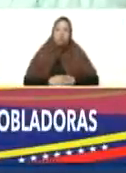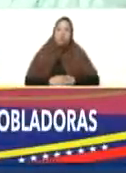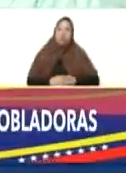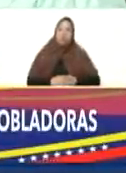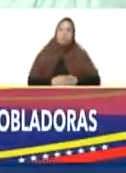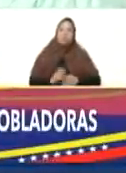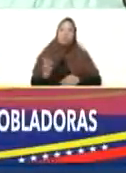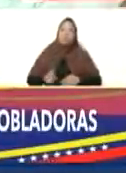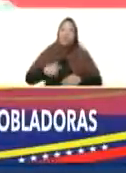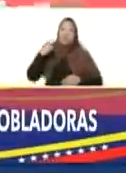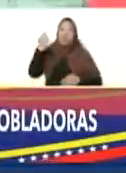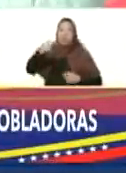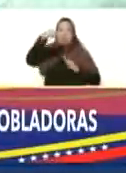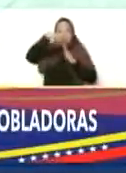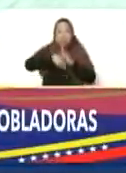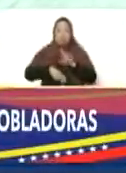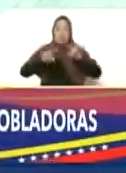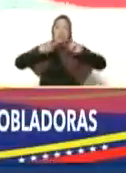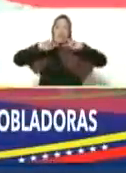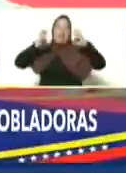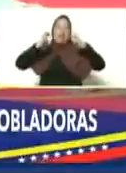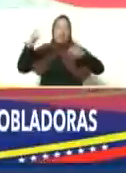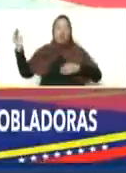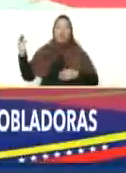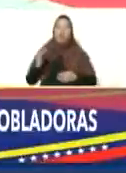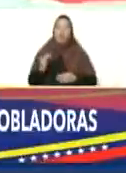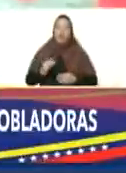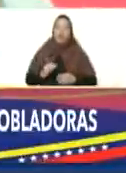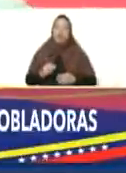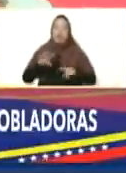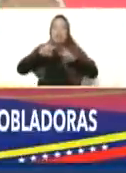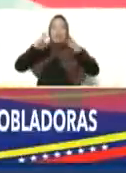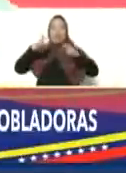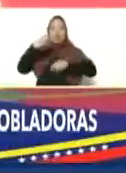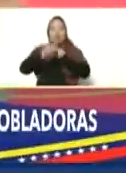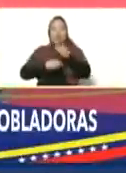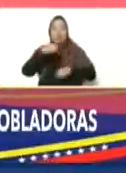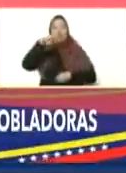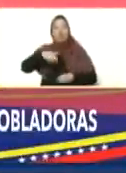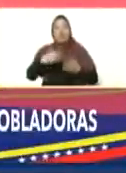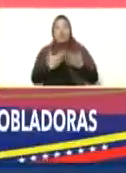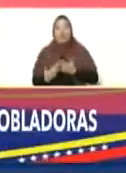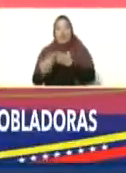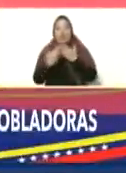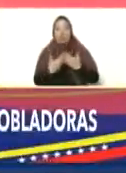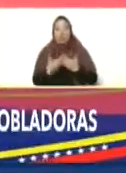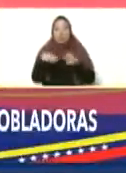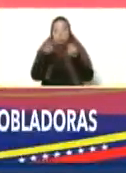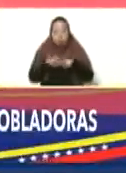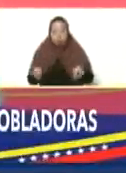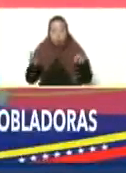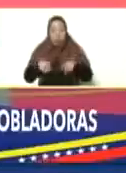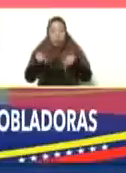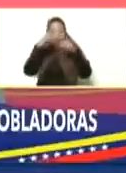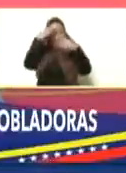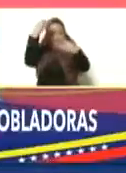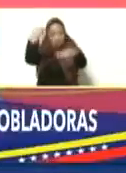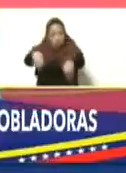profundizamos en los temas que ustedes traen y en los temas que surjan del estudio que yo le meta acuerdo